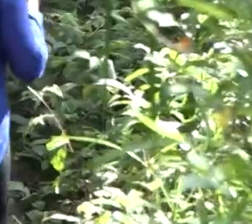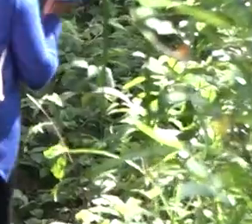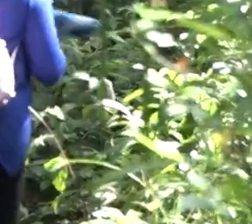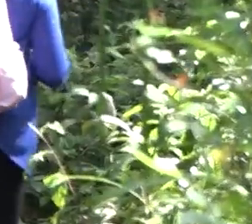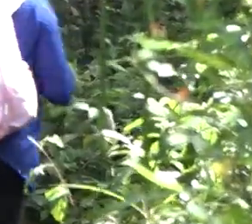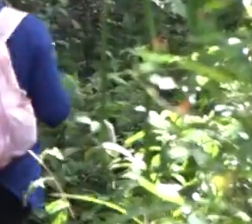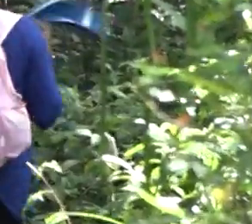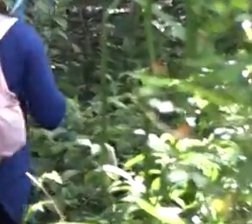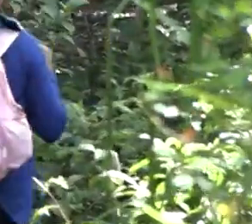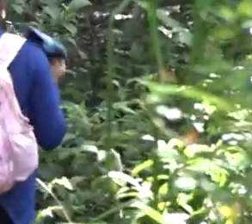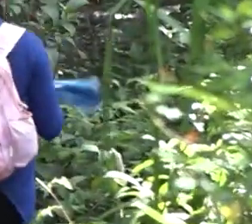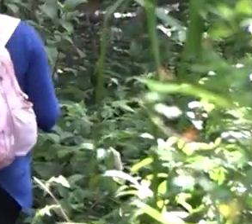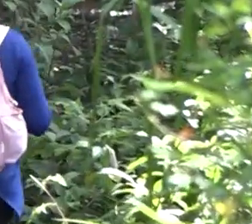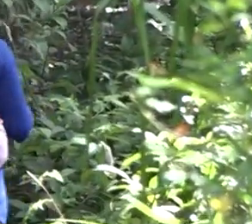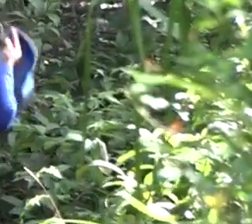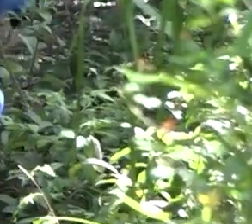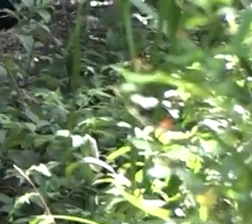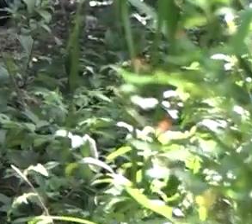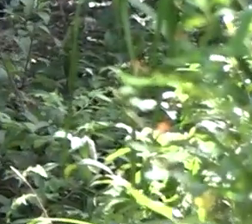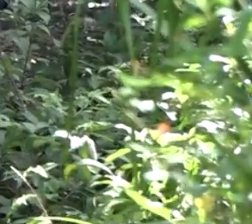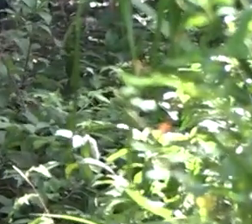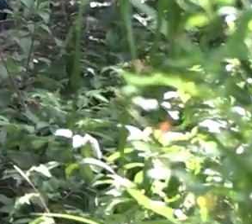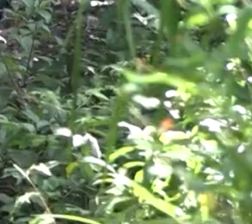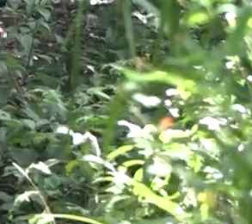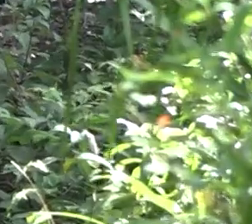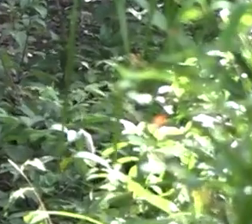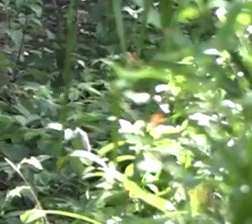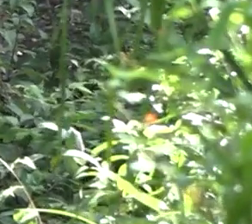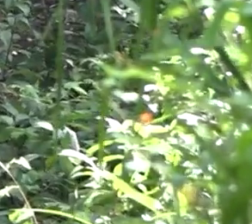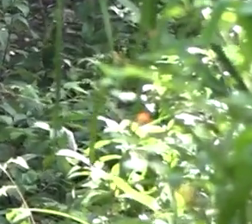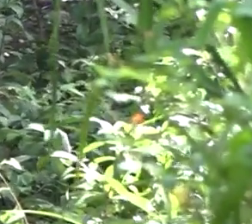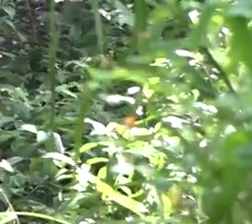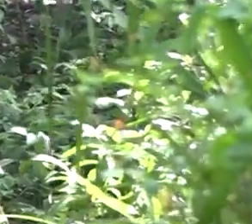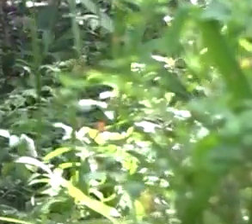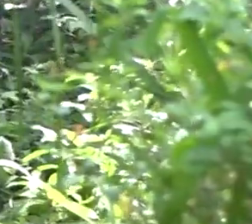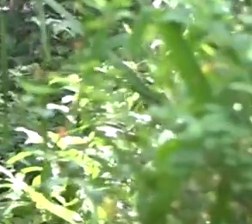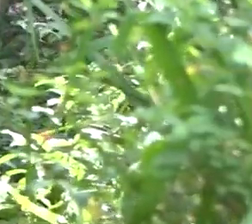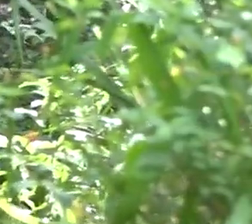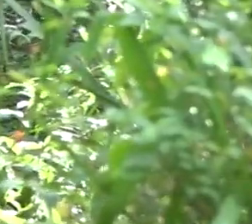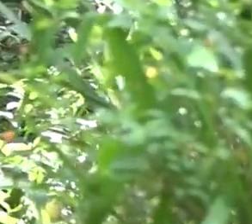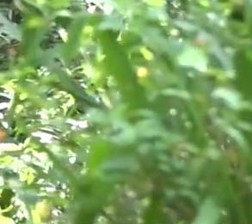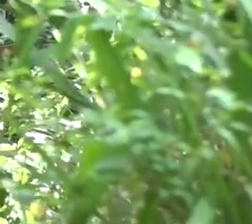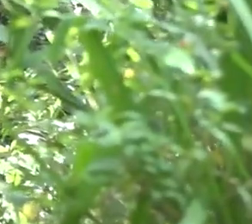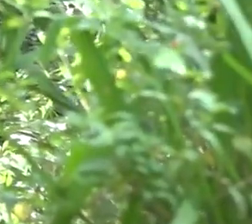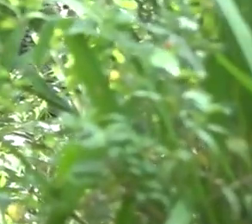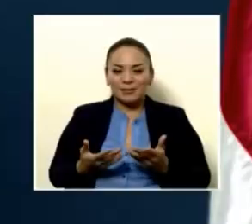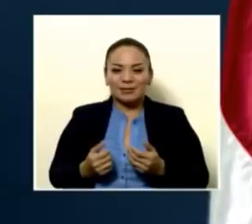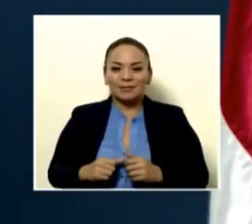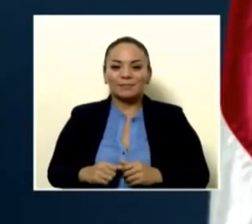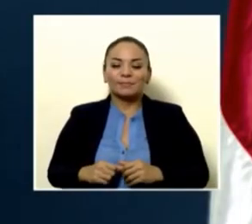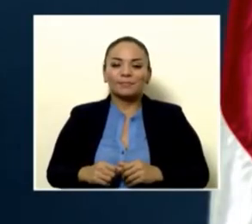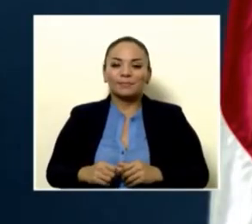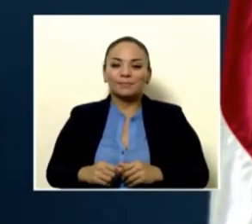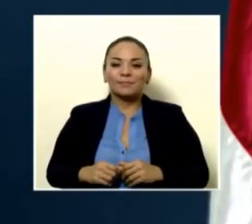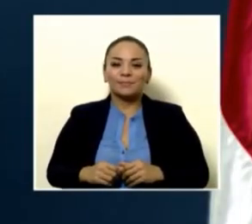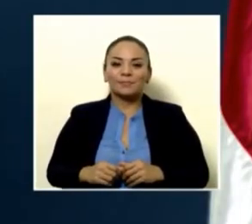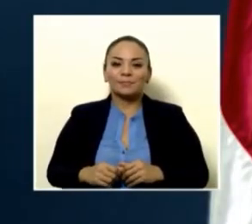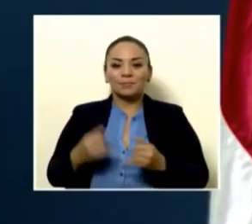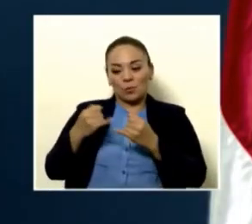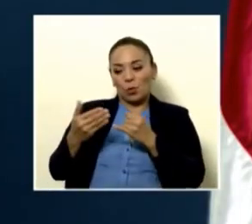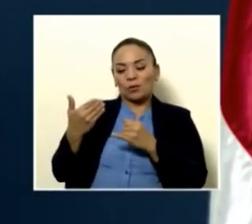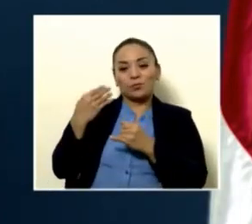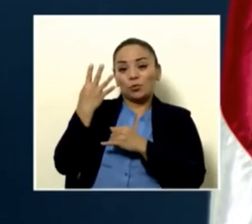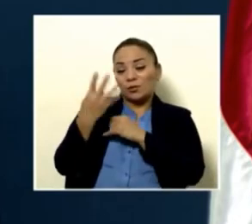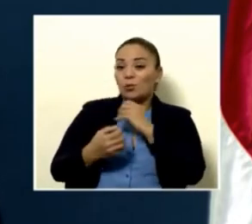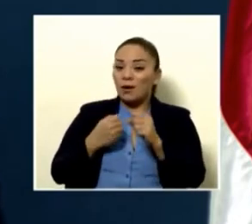alegando persecución política se han aprovechado porque en realidad son migrantes económicos en los últimos cuatro años